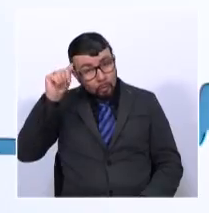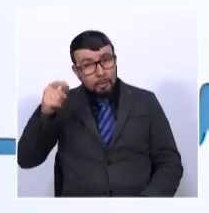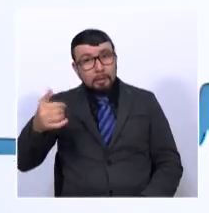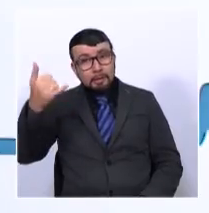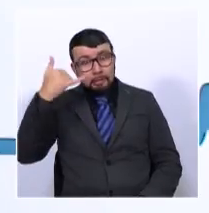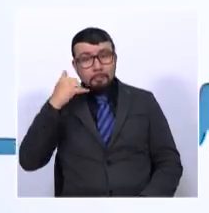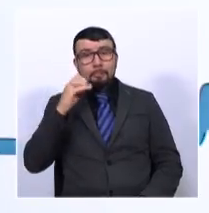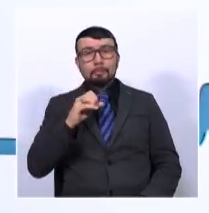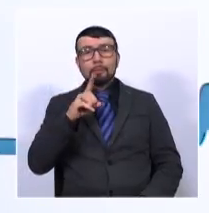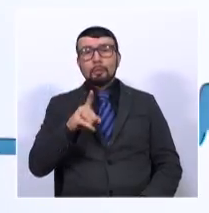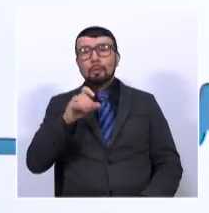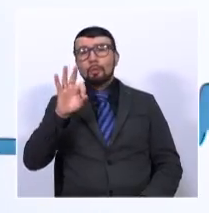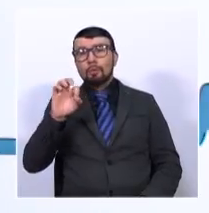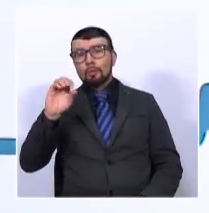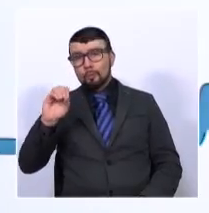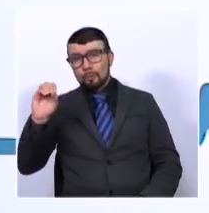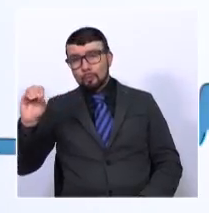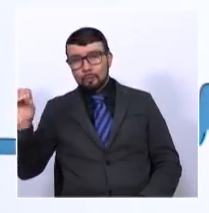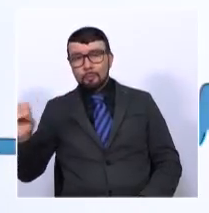línea